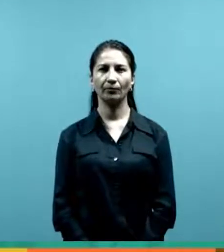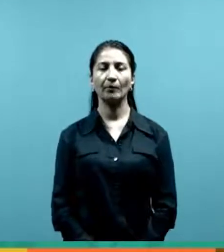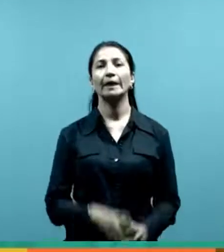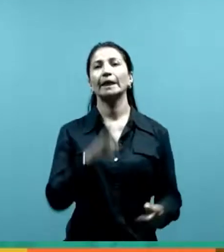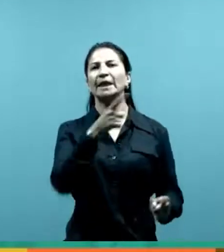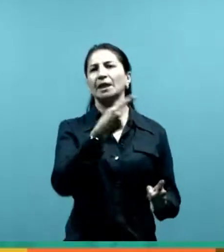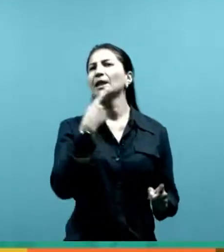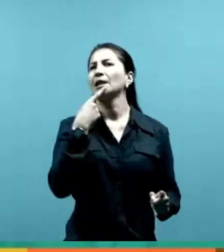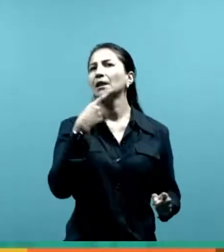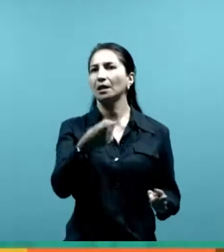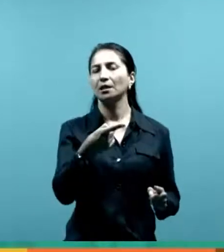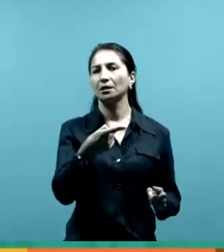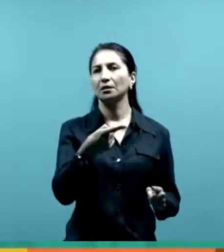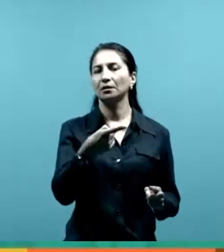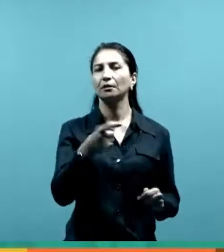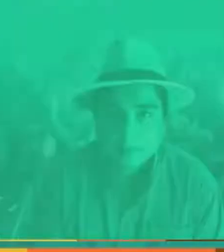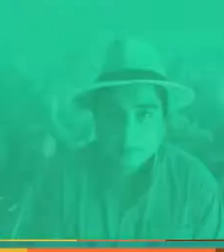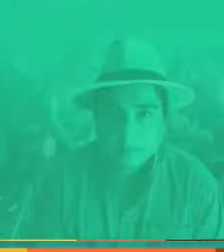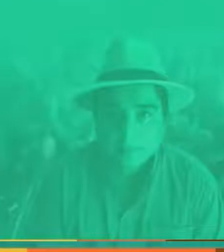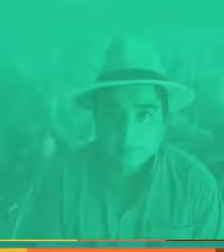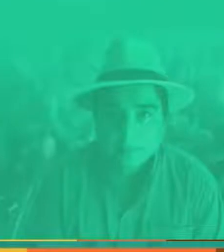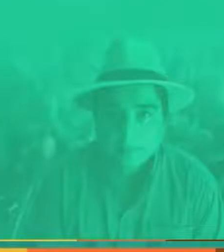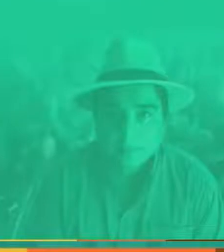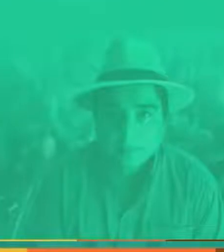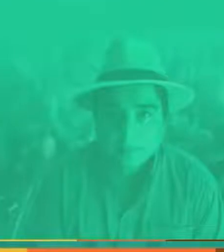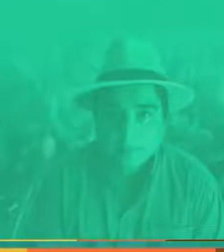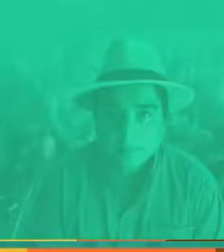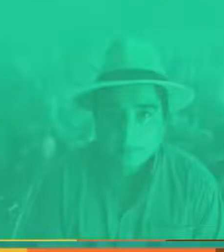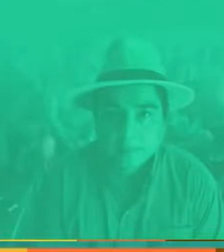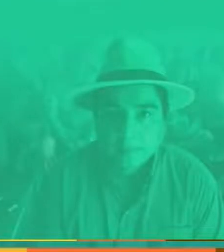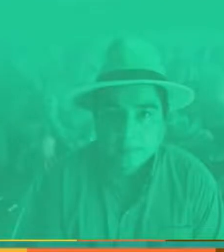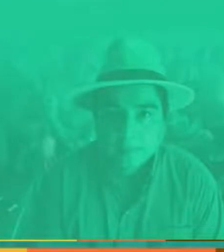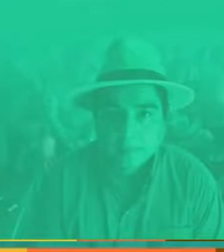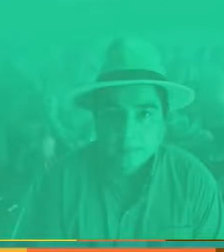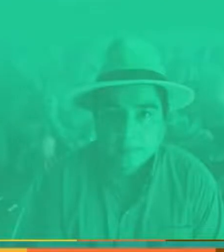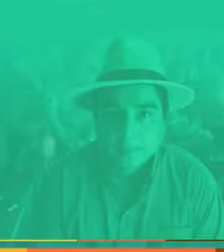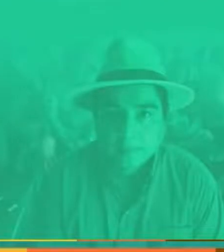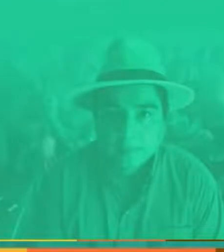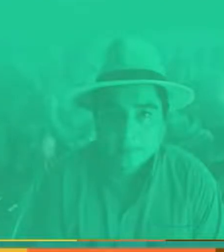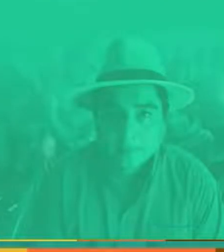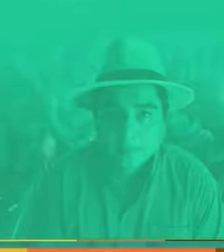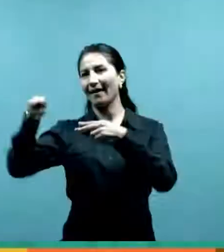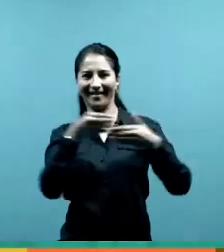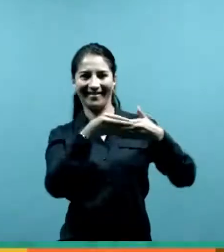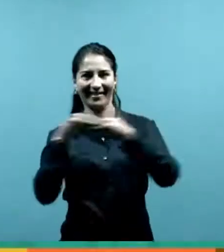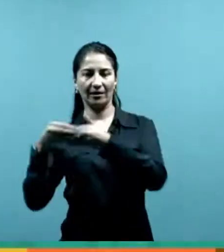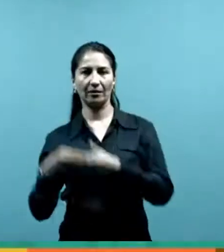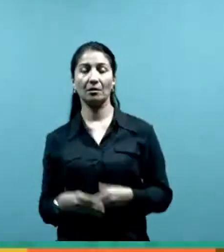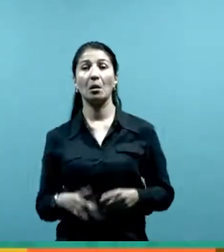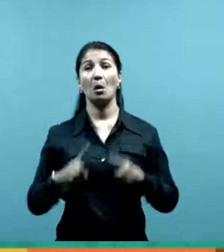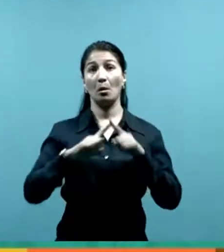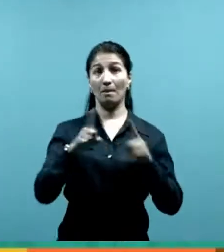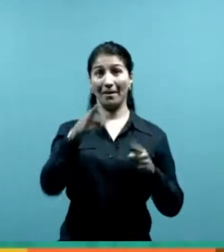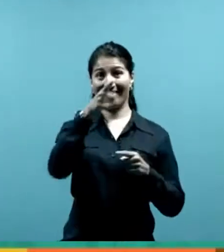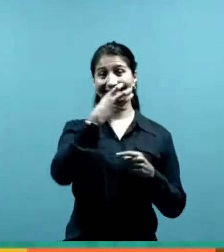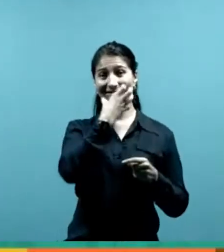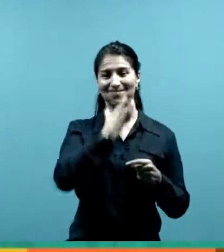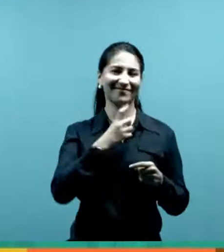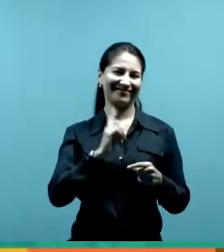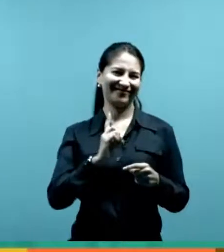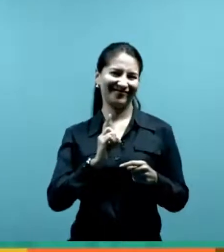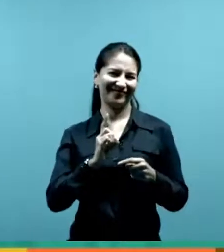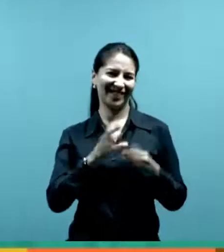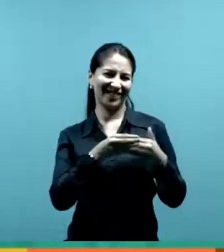doctor Pavel que sí tienen guías en alemán para los tours, pero él no es uno de estos guías. Luego